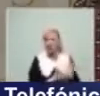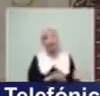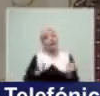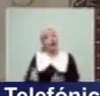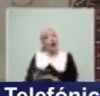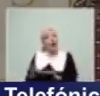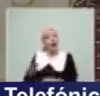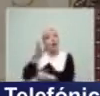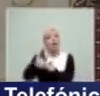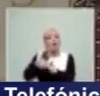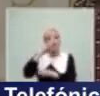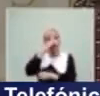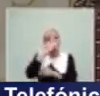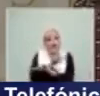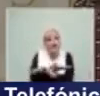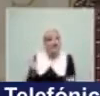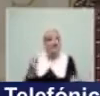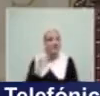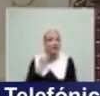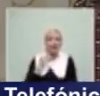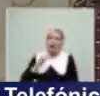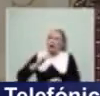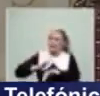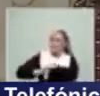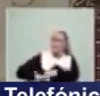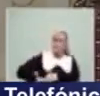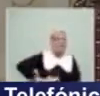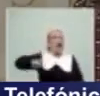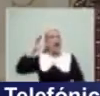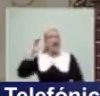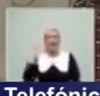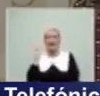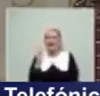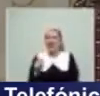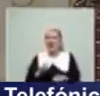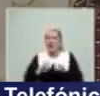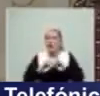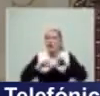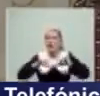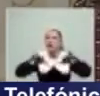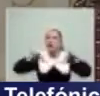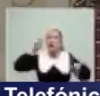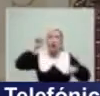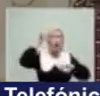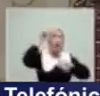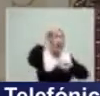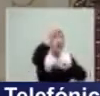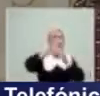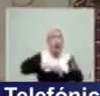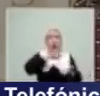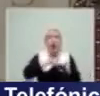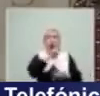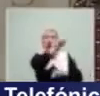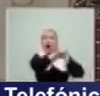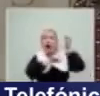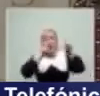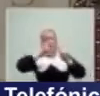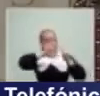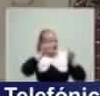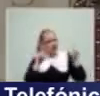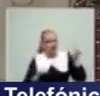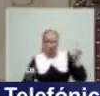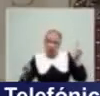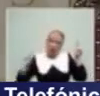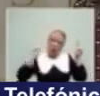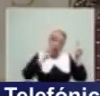3 años, hemos cumplido un año antes con todos los compromisos que asumí cuando me postulé para presidente de la Corte. ¿Qué